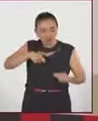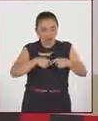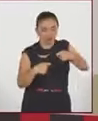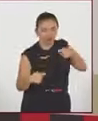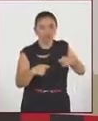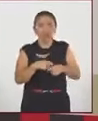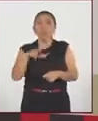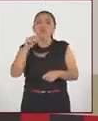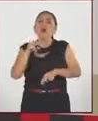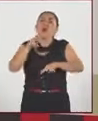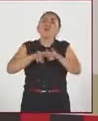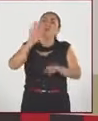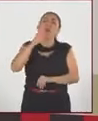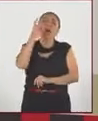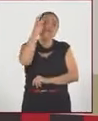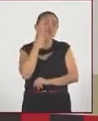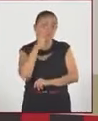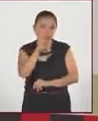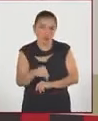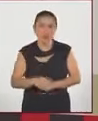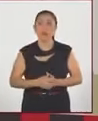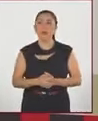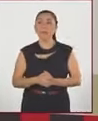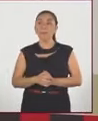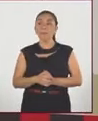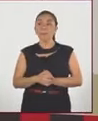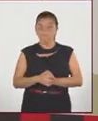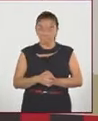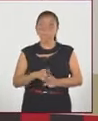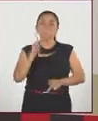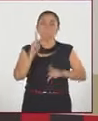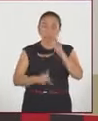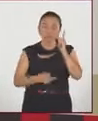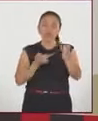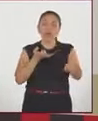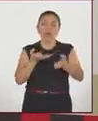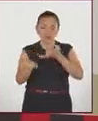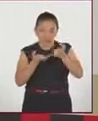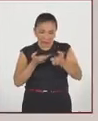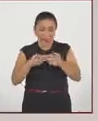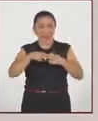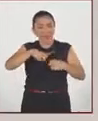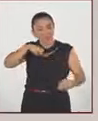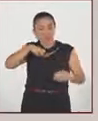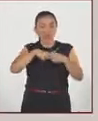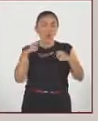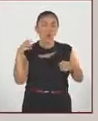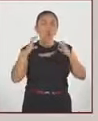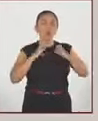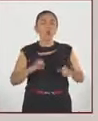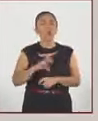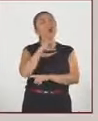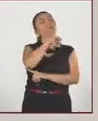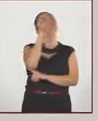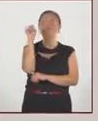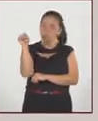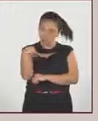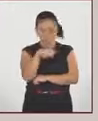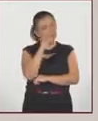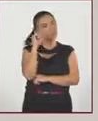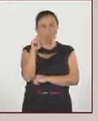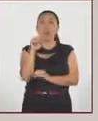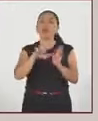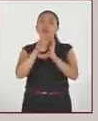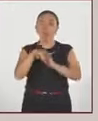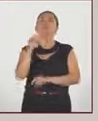entuman, ¿no? Claro. Les decía, pausas activas, estiramiento cervical, movimientos tan simples como decir